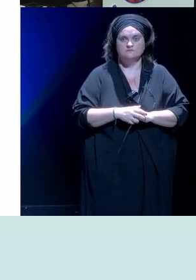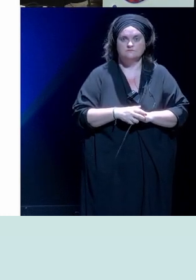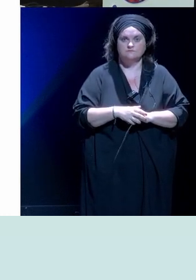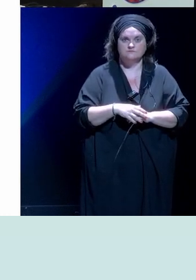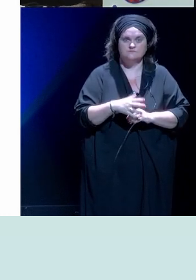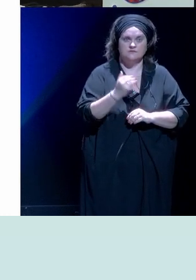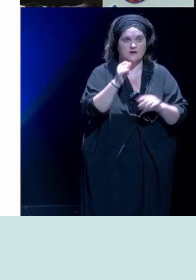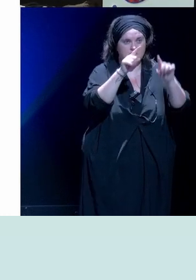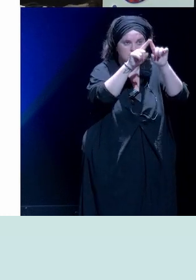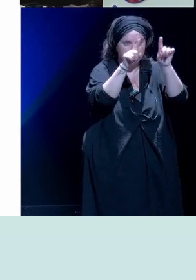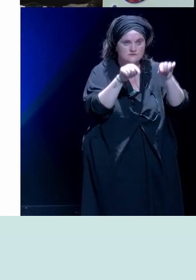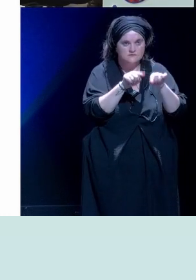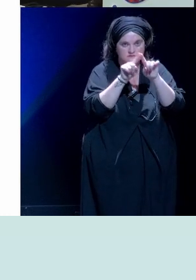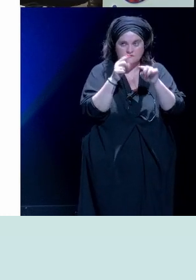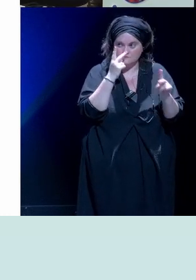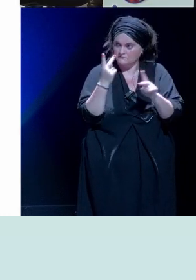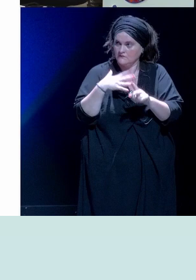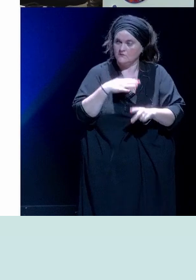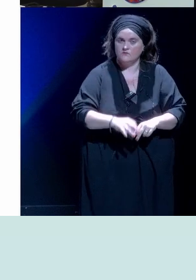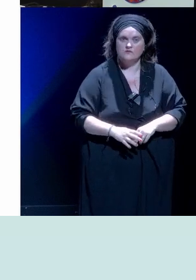veremos que hay cuadrados